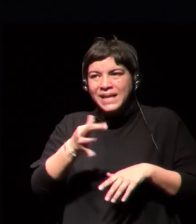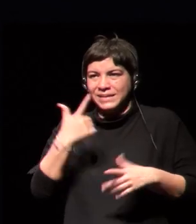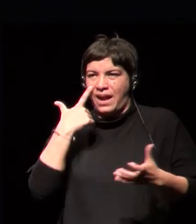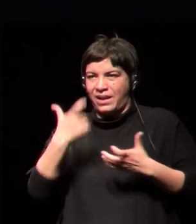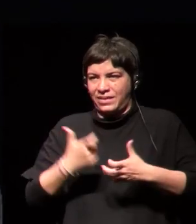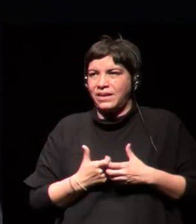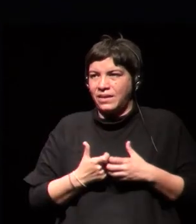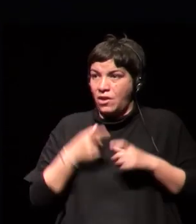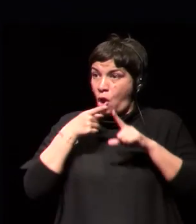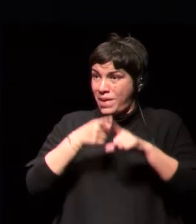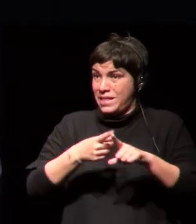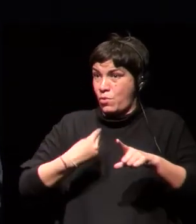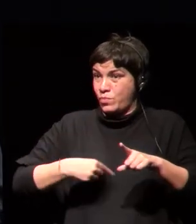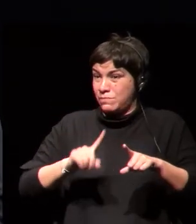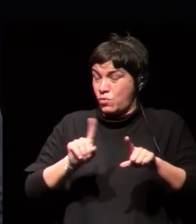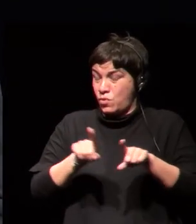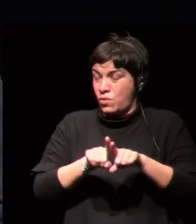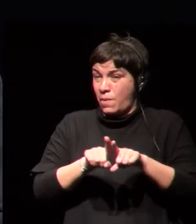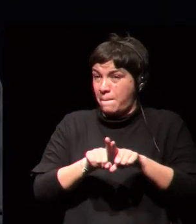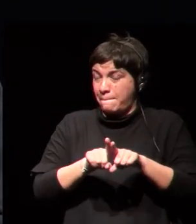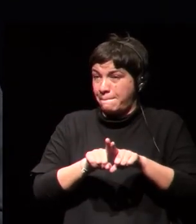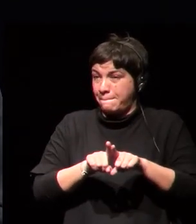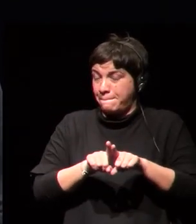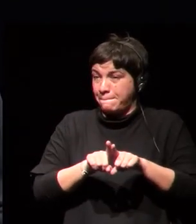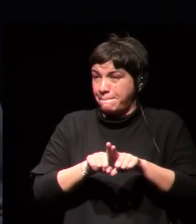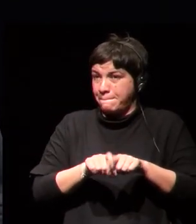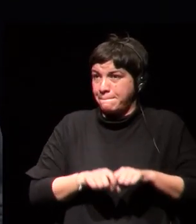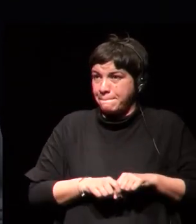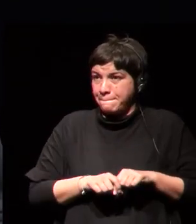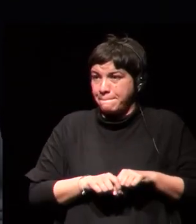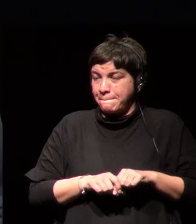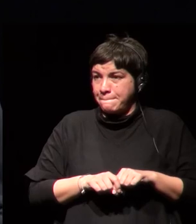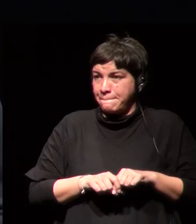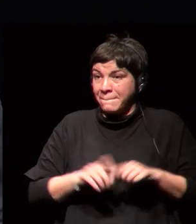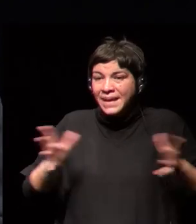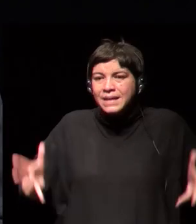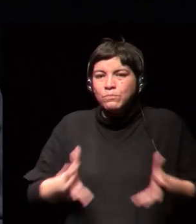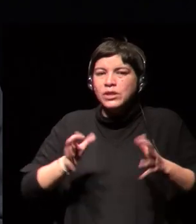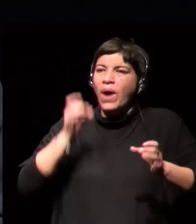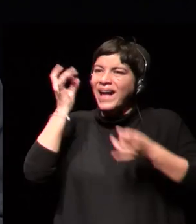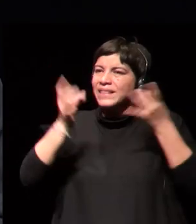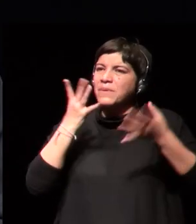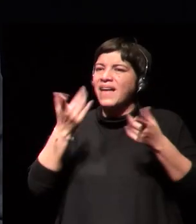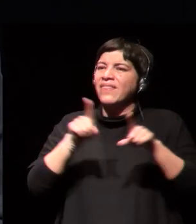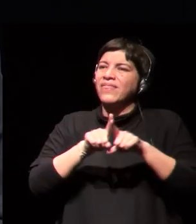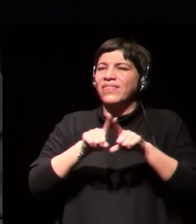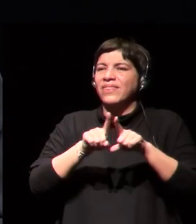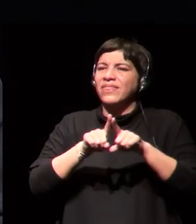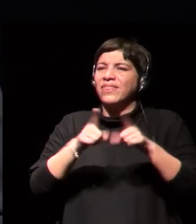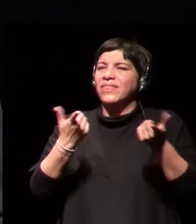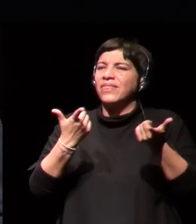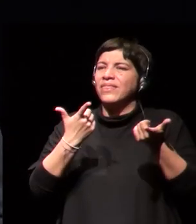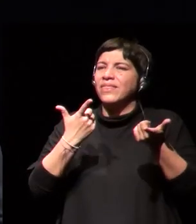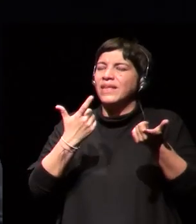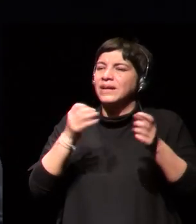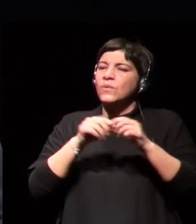impulsado por una actividad dramática de la comunidad para conseguir esa inclusión en las